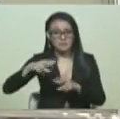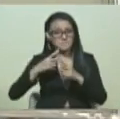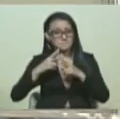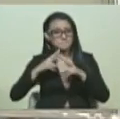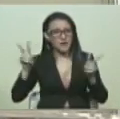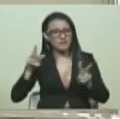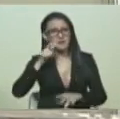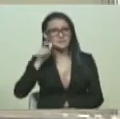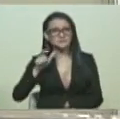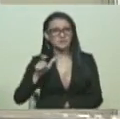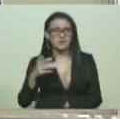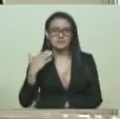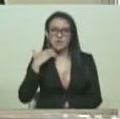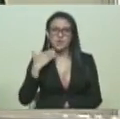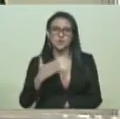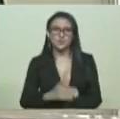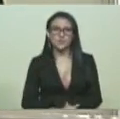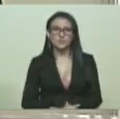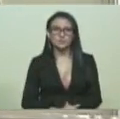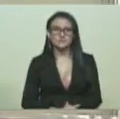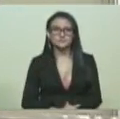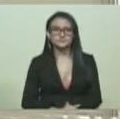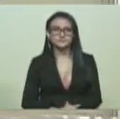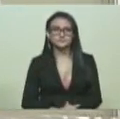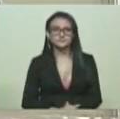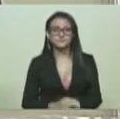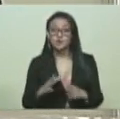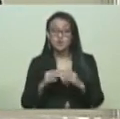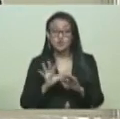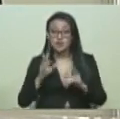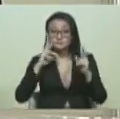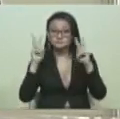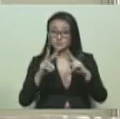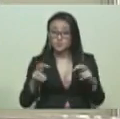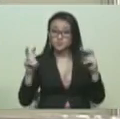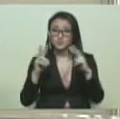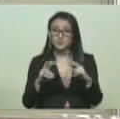nacional. Nosotros empezamos a investigar